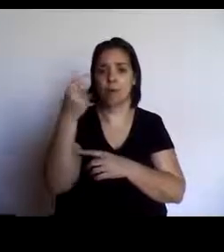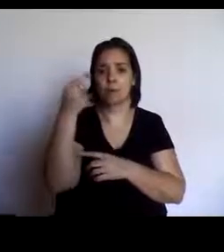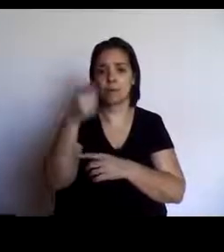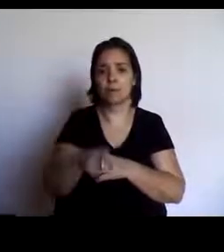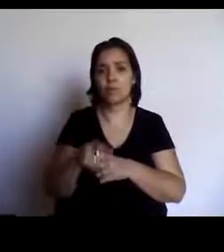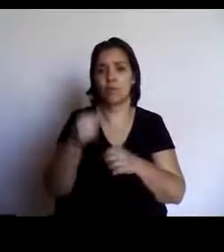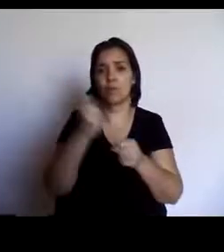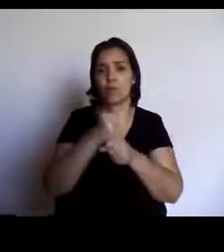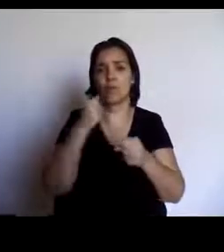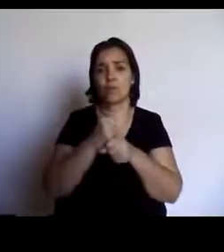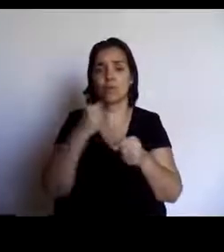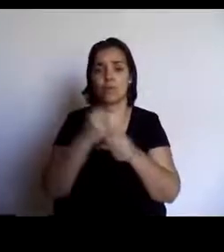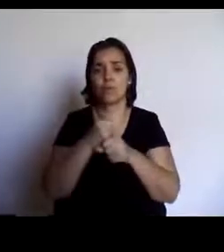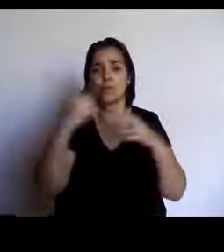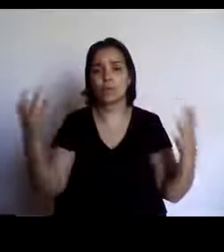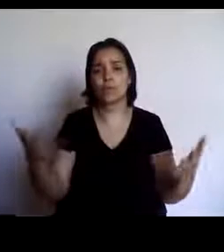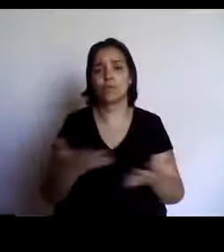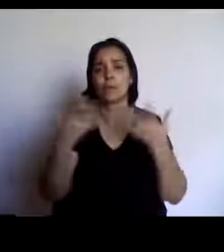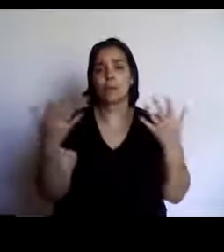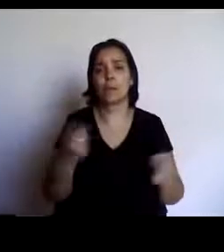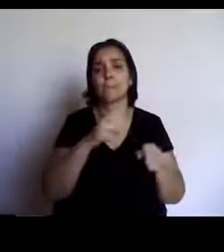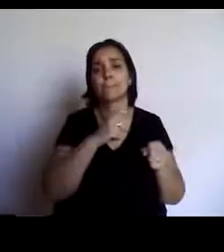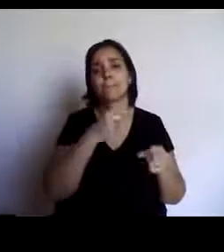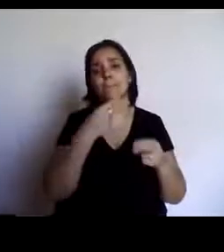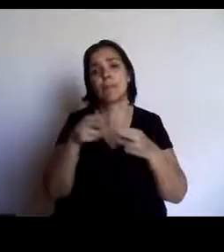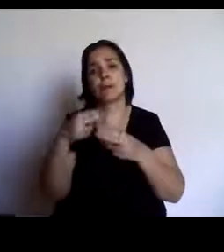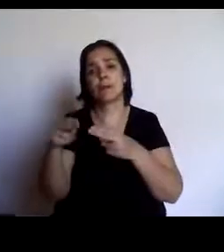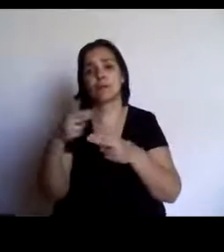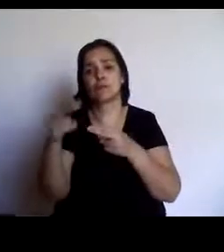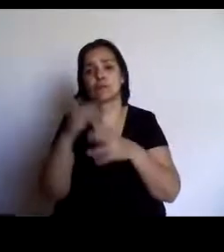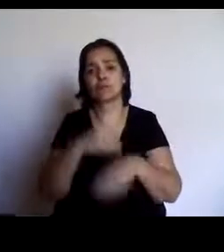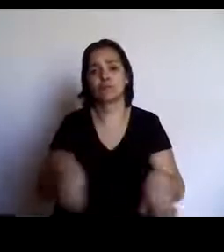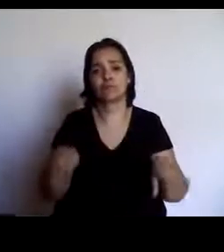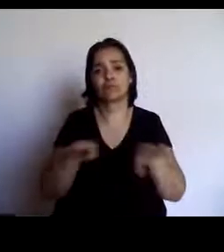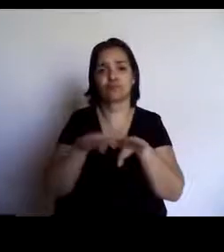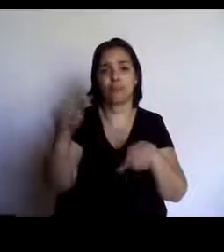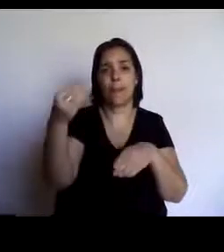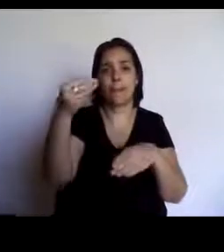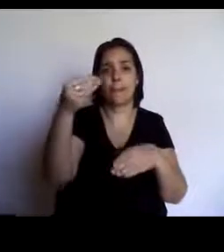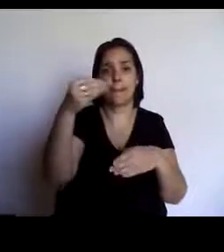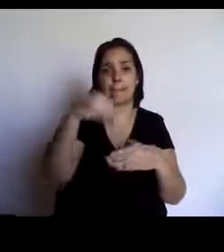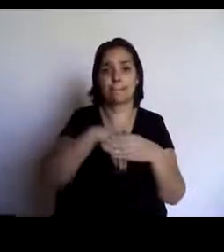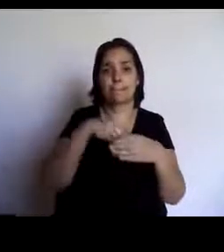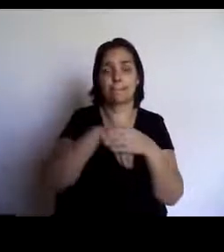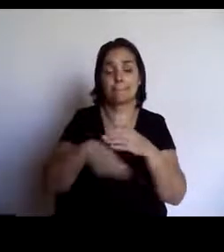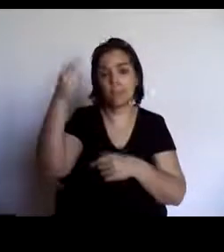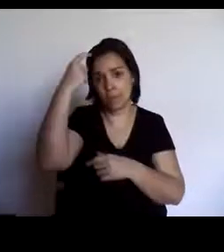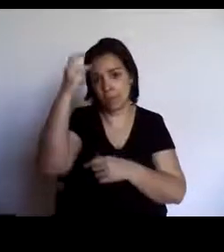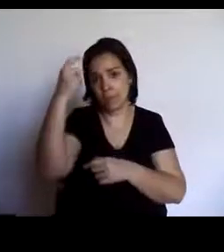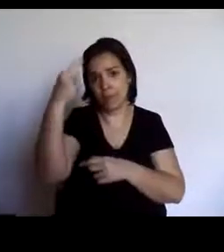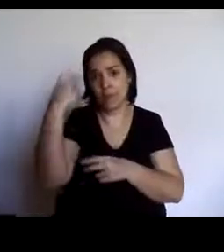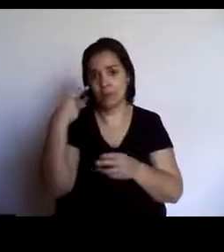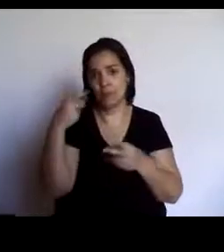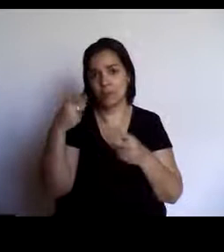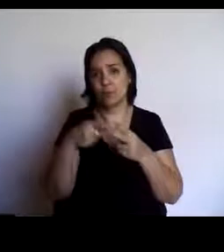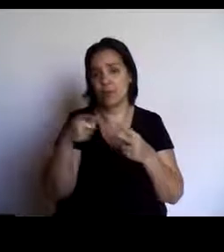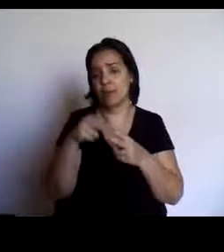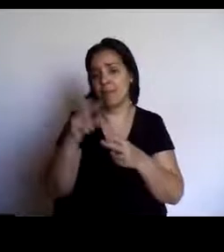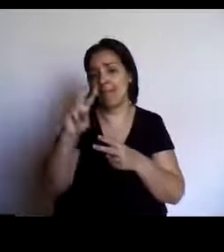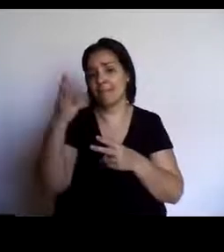la promoción de políticas comunes en el ámbito local. Es en este tipo de redes en el que nos enfocamos las tres instituciones